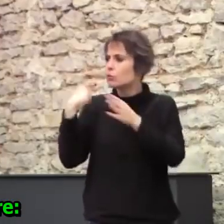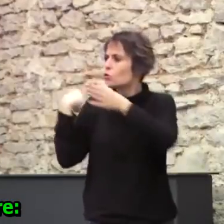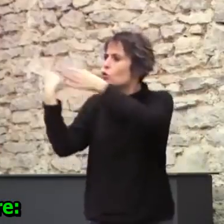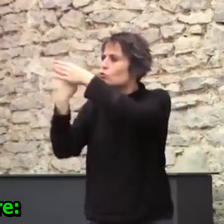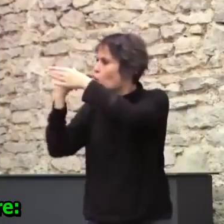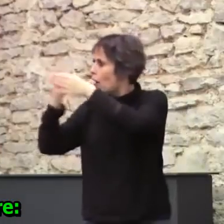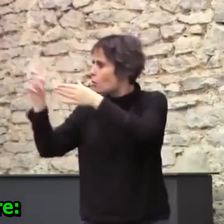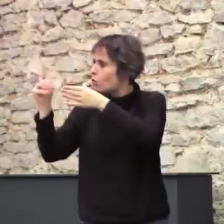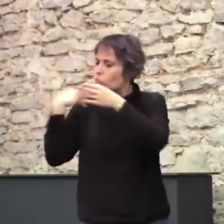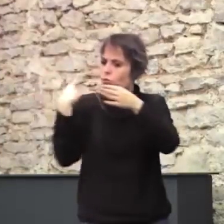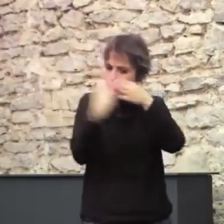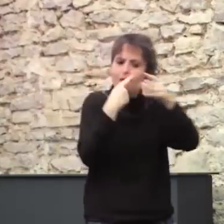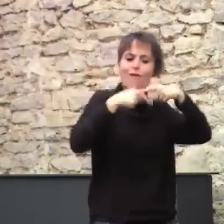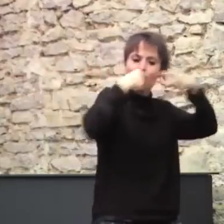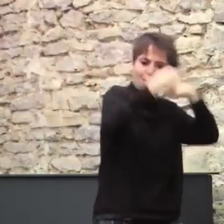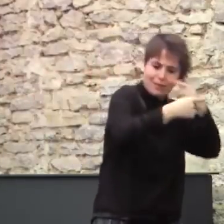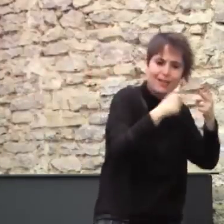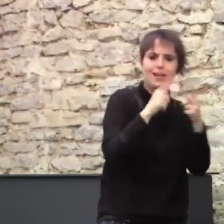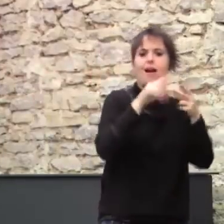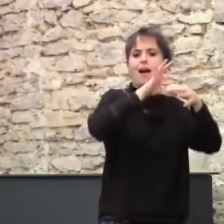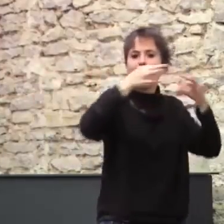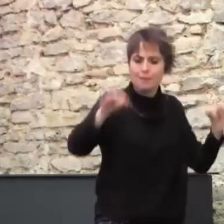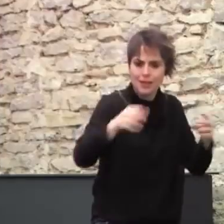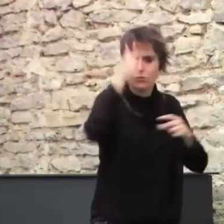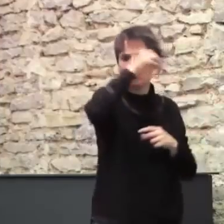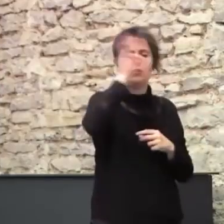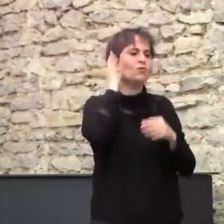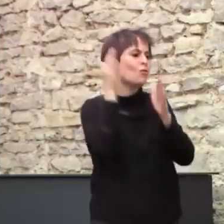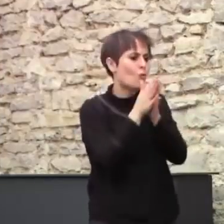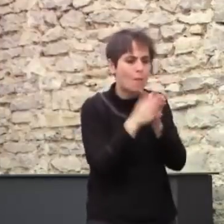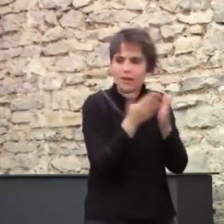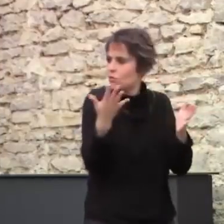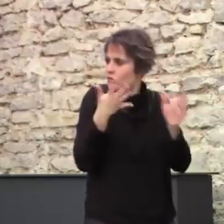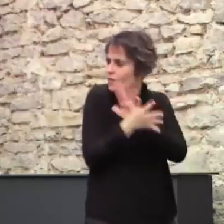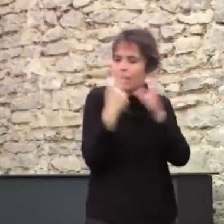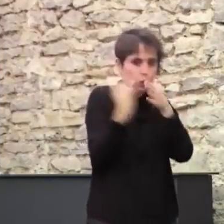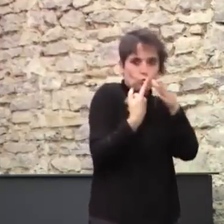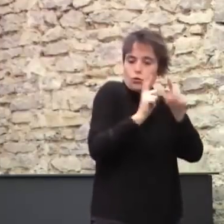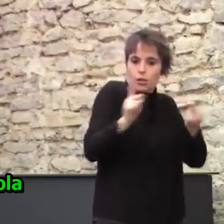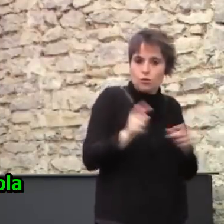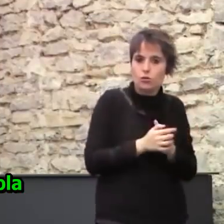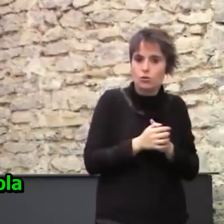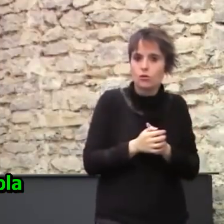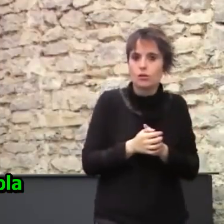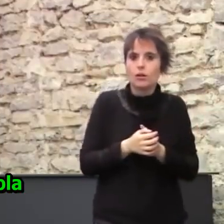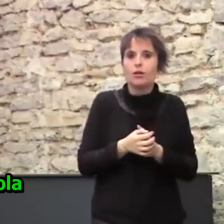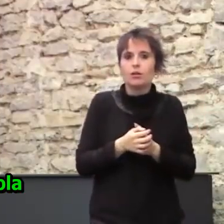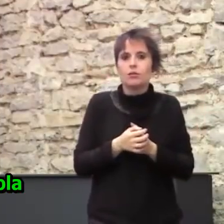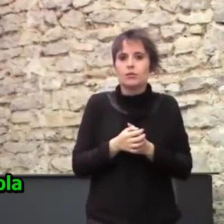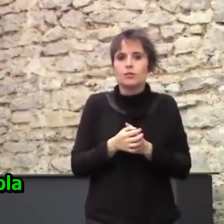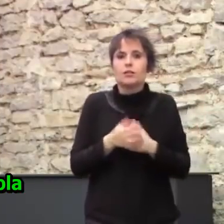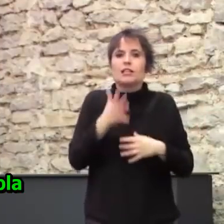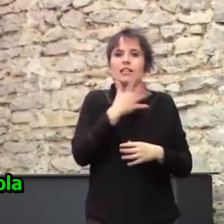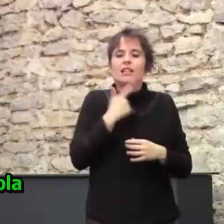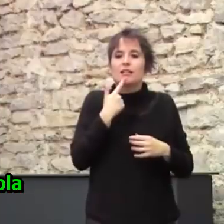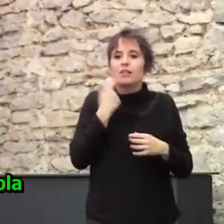rodeada de gente que te quiere. Tu familia, tus amigas, tus amigos, tus compañeros, ¿no? Qué terrible que, bueno,